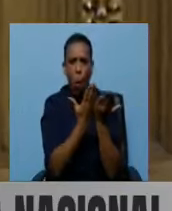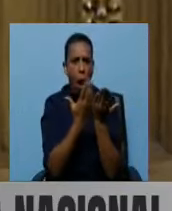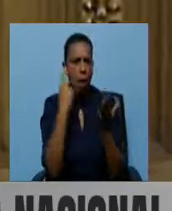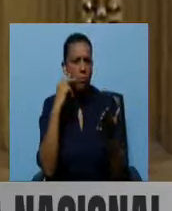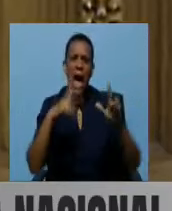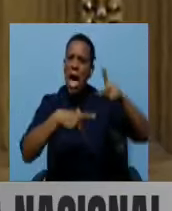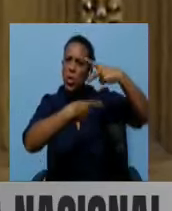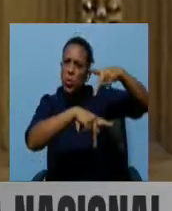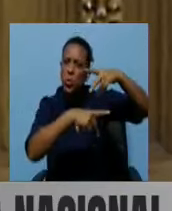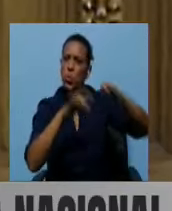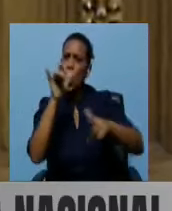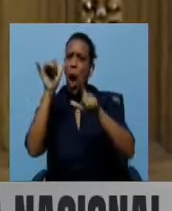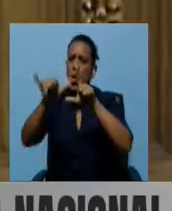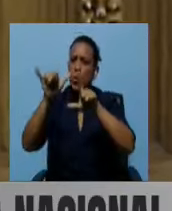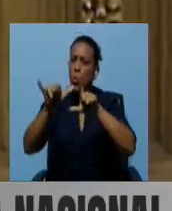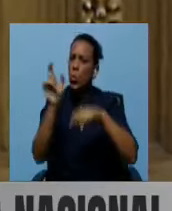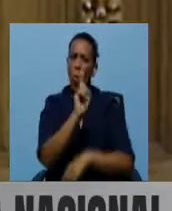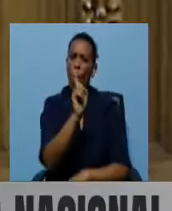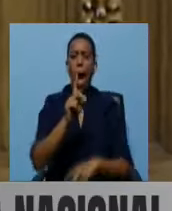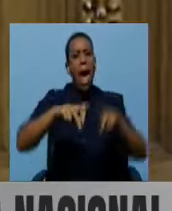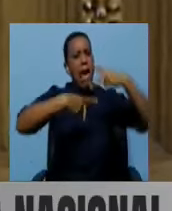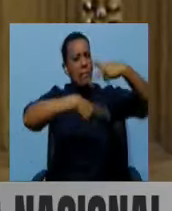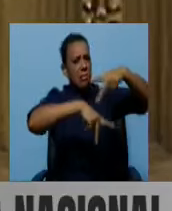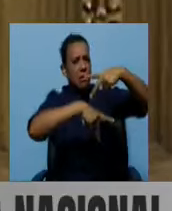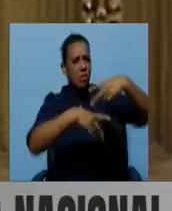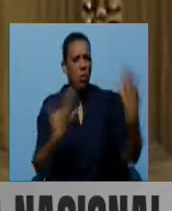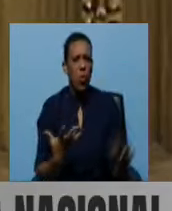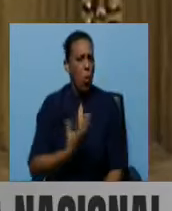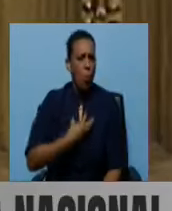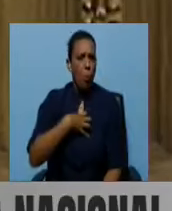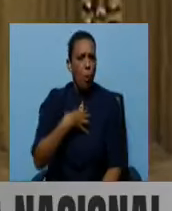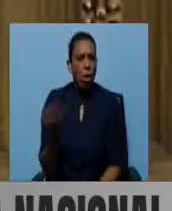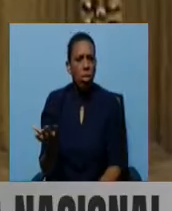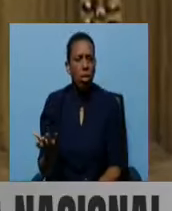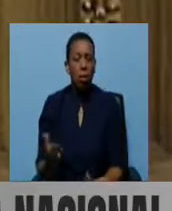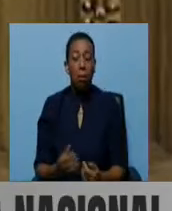en YouTube, no puede estar en TikTok.